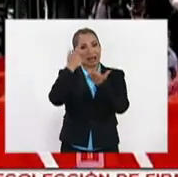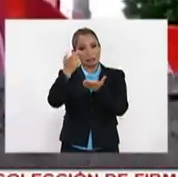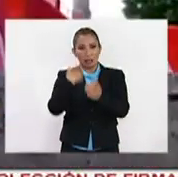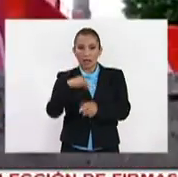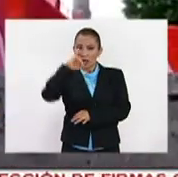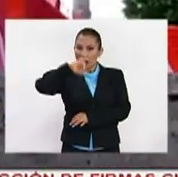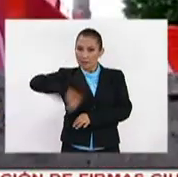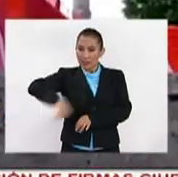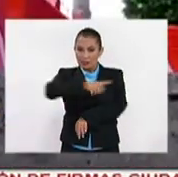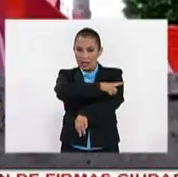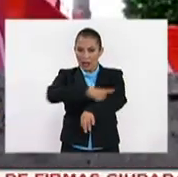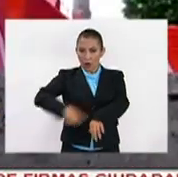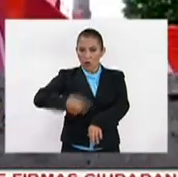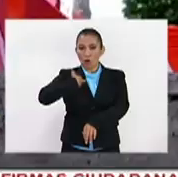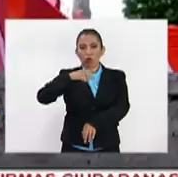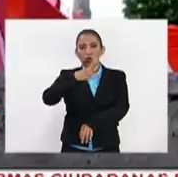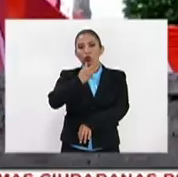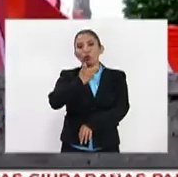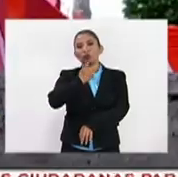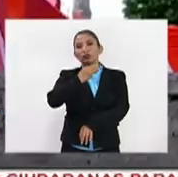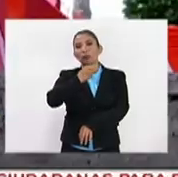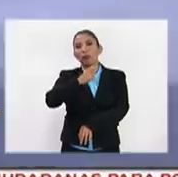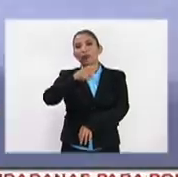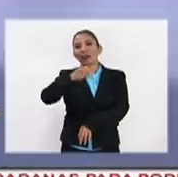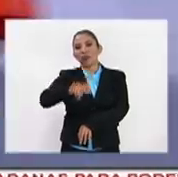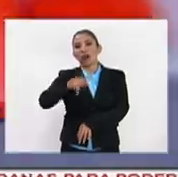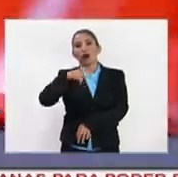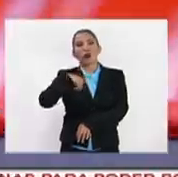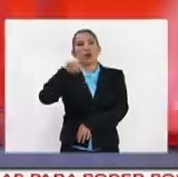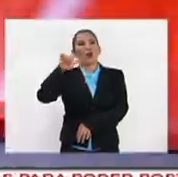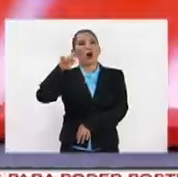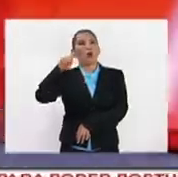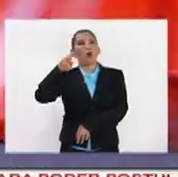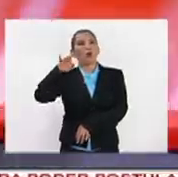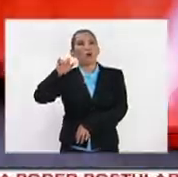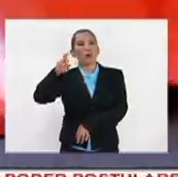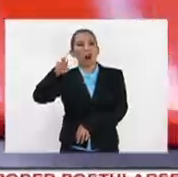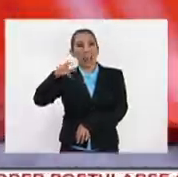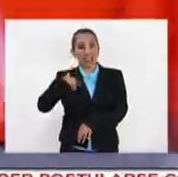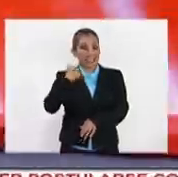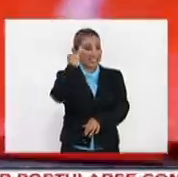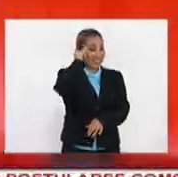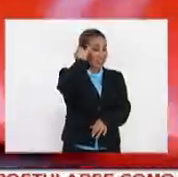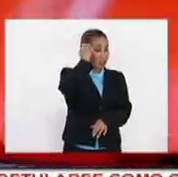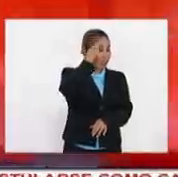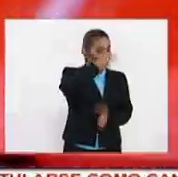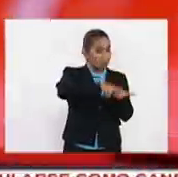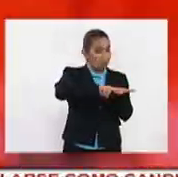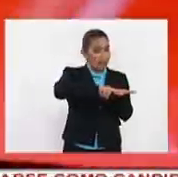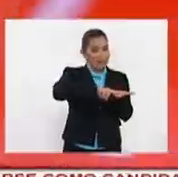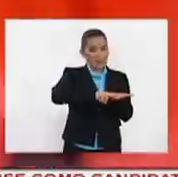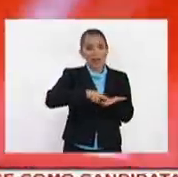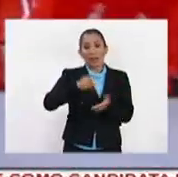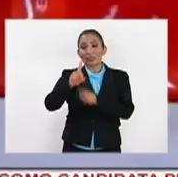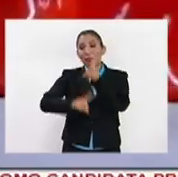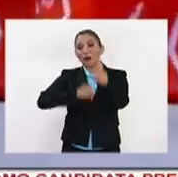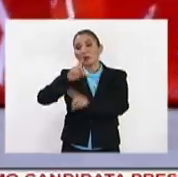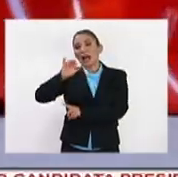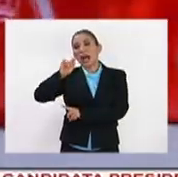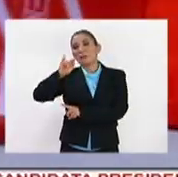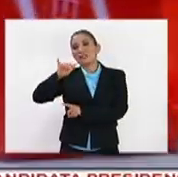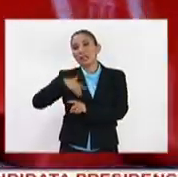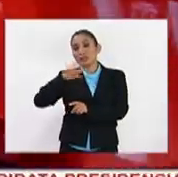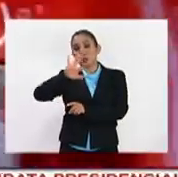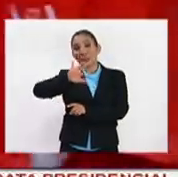destacó el jefe delegacional en Gustavo Amadero, Víctor Hugo Lobo Román. La ruta Indios Verdes Deportivo Carmen Cerdán pasará